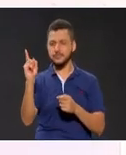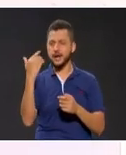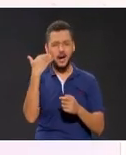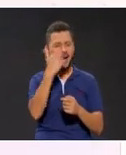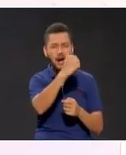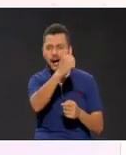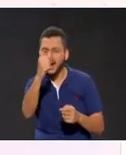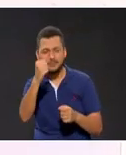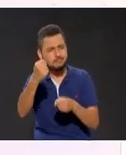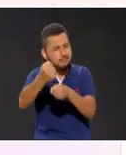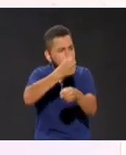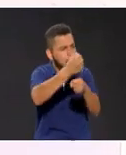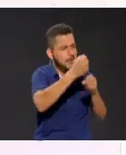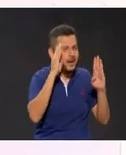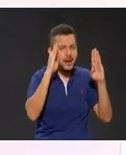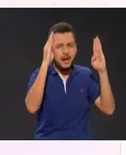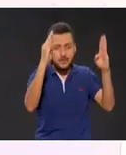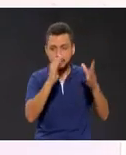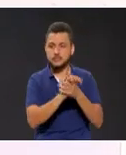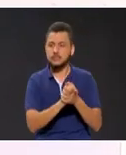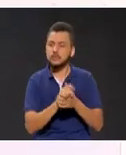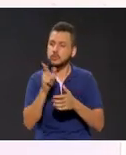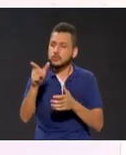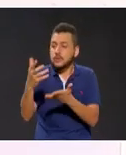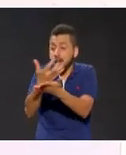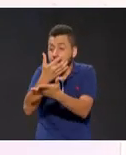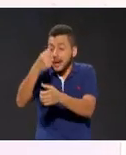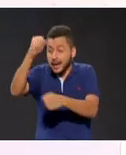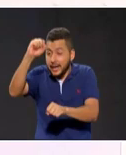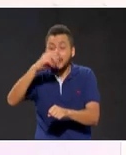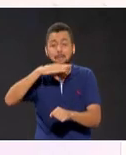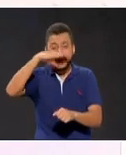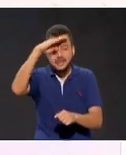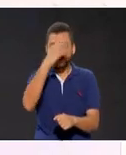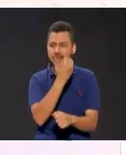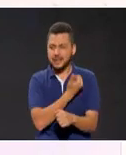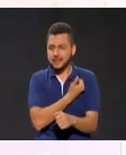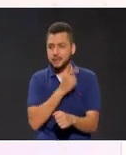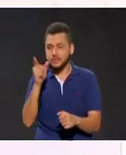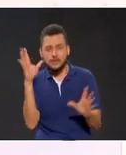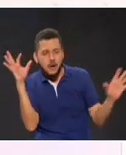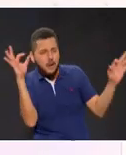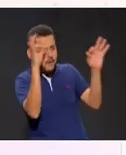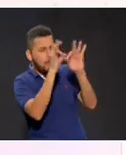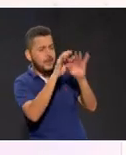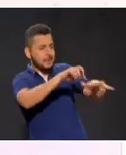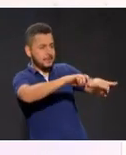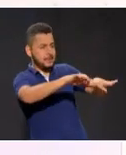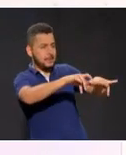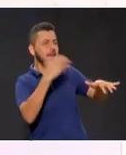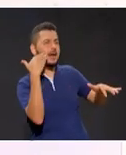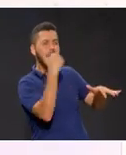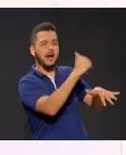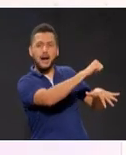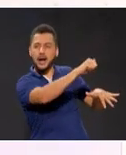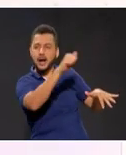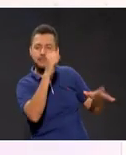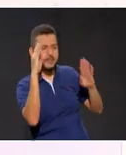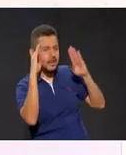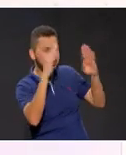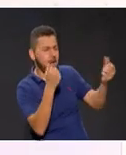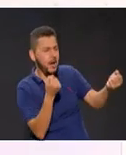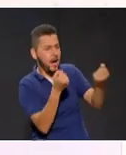¿qué enfoque le va a dar a la Secretaría de la Mujer? ¿Si va a reformarla, va a modificarla? ¿Y cuál es el perfil de persona